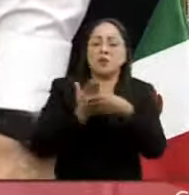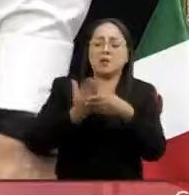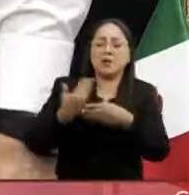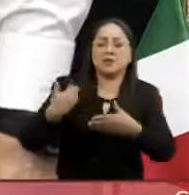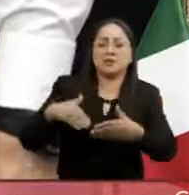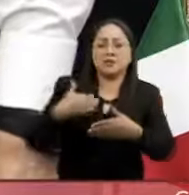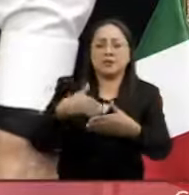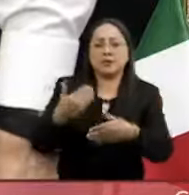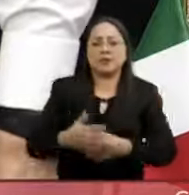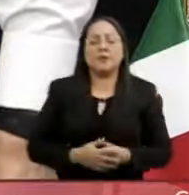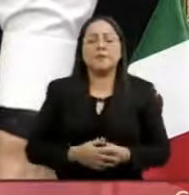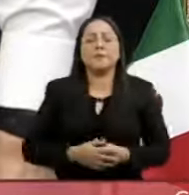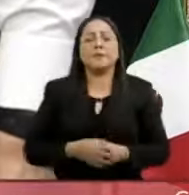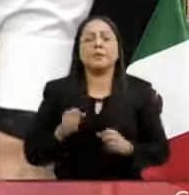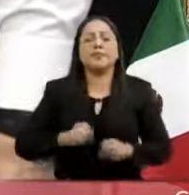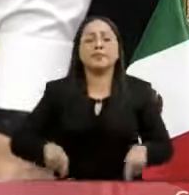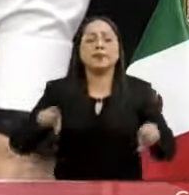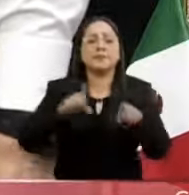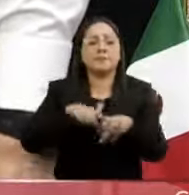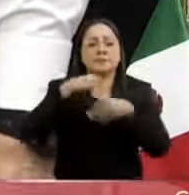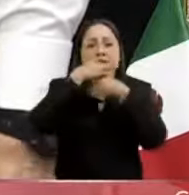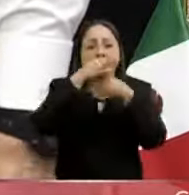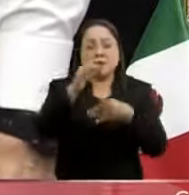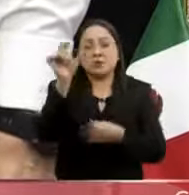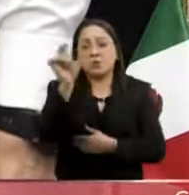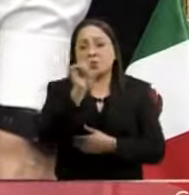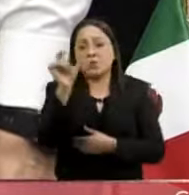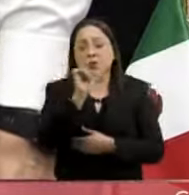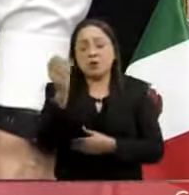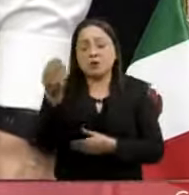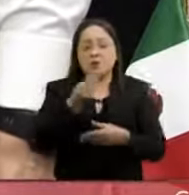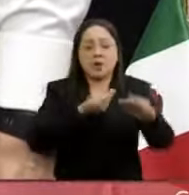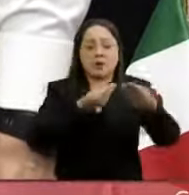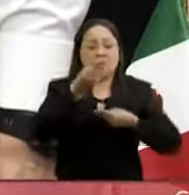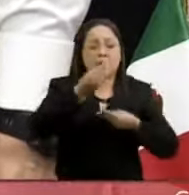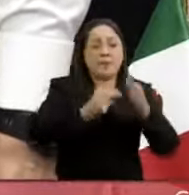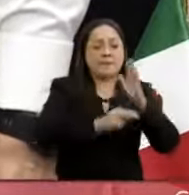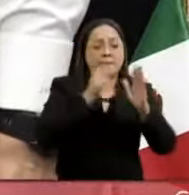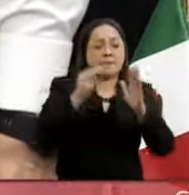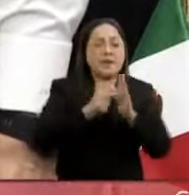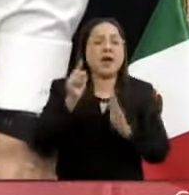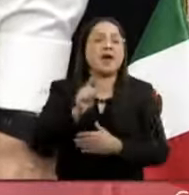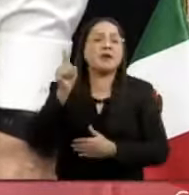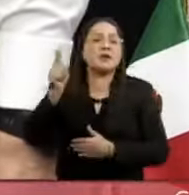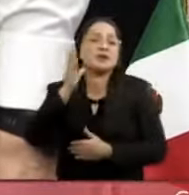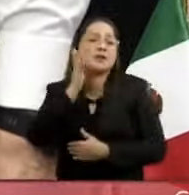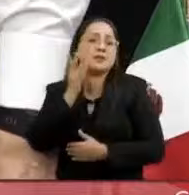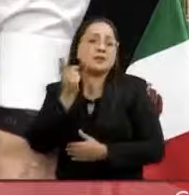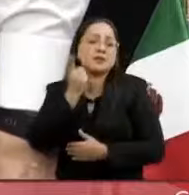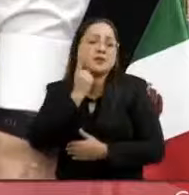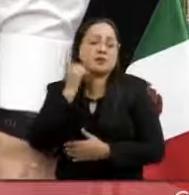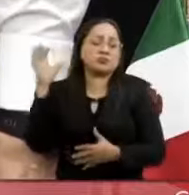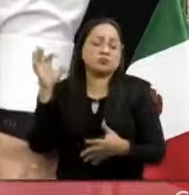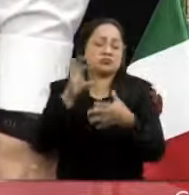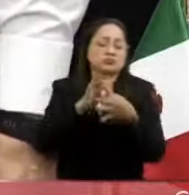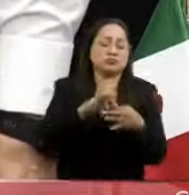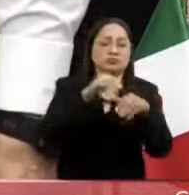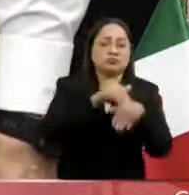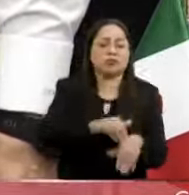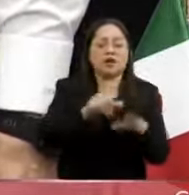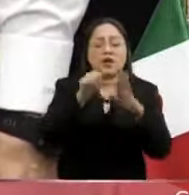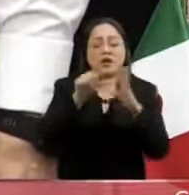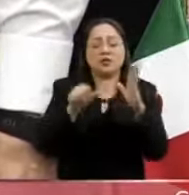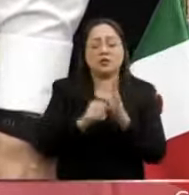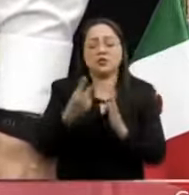expediente. Asimismo, les informo que una vez que se recaben las firmas de la Cámara de Diputados en cumplimiento del